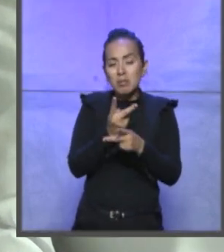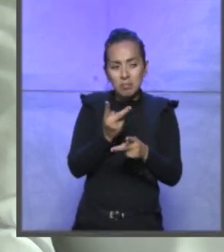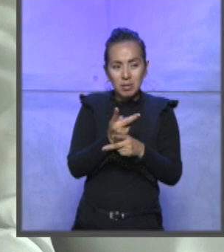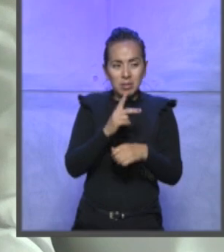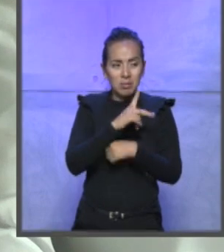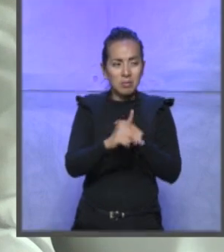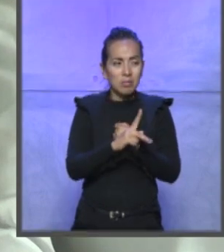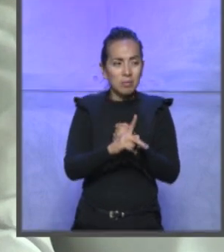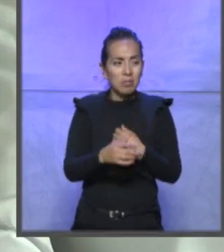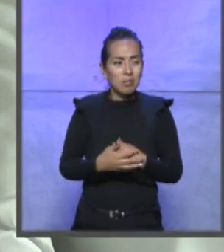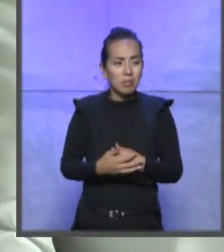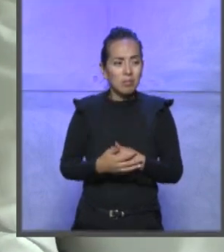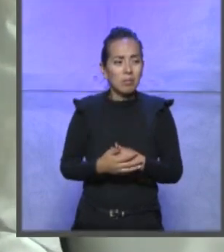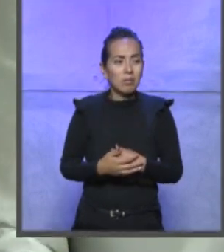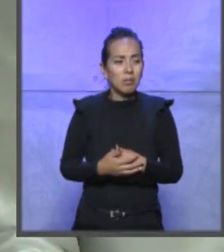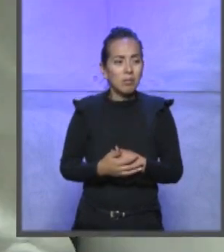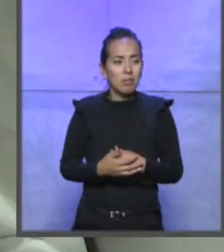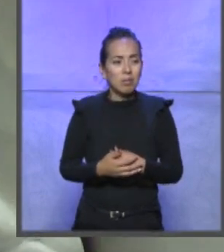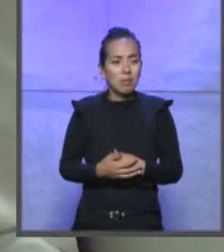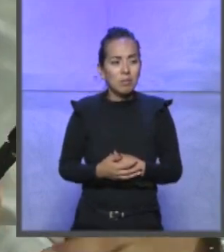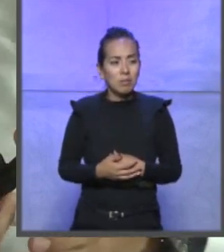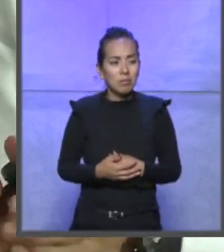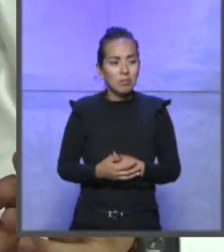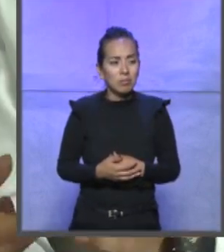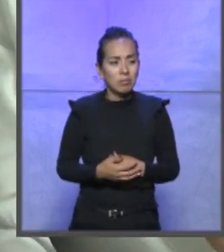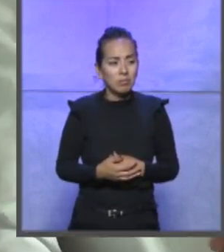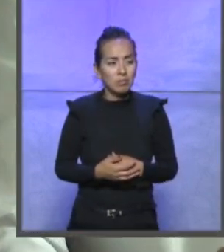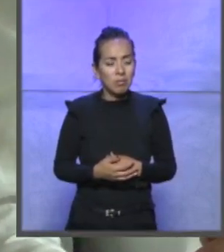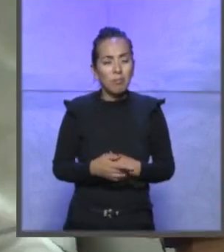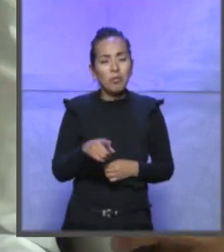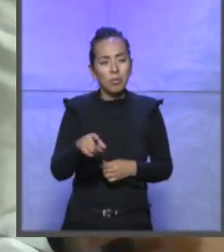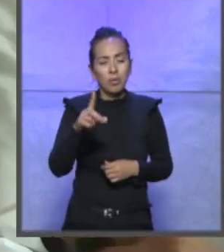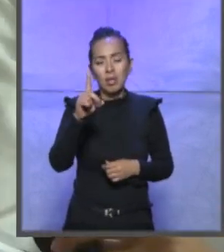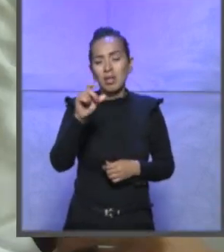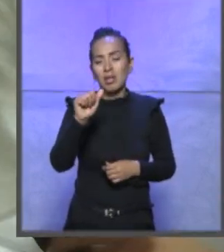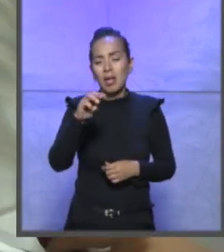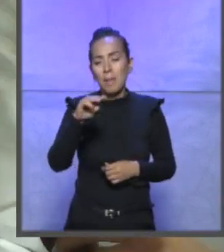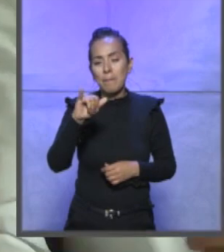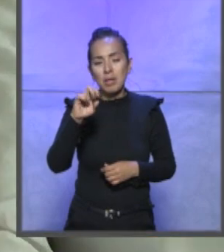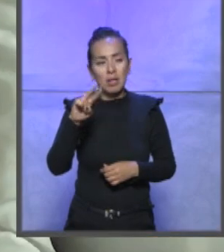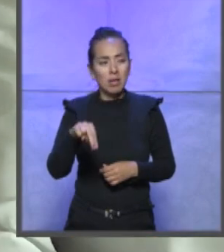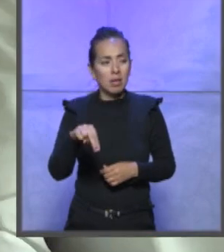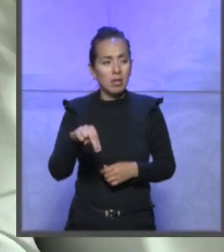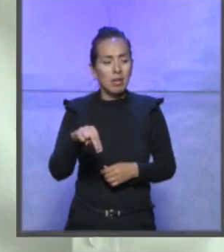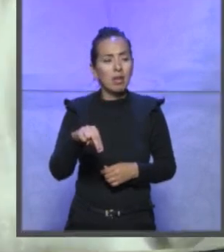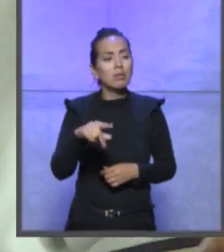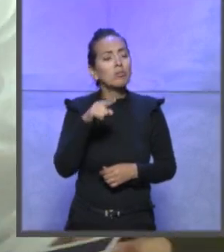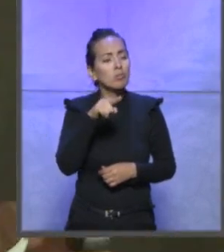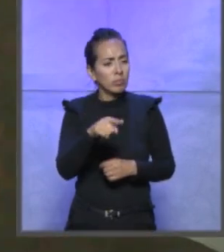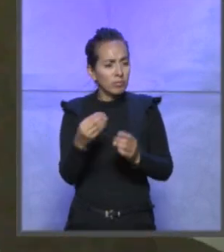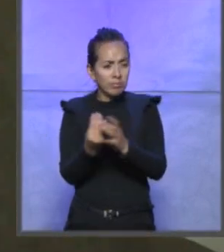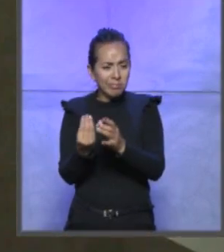en lo que pasa en nuestro país. Sería todo. Muchas gracias. Damián, ¿qué opinas? ¿Cuadros políticos son suficientes,